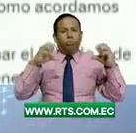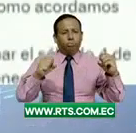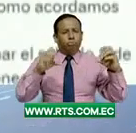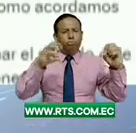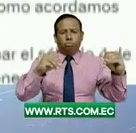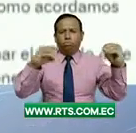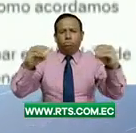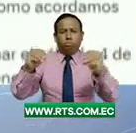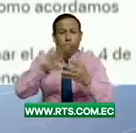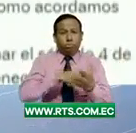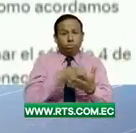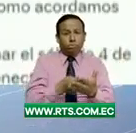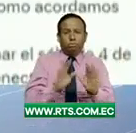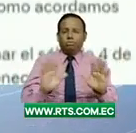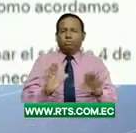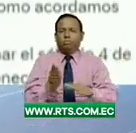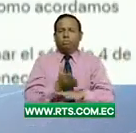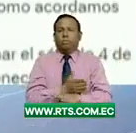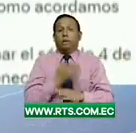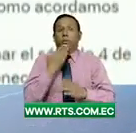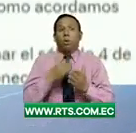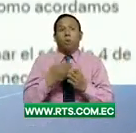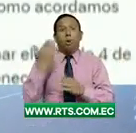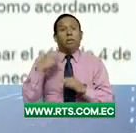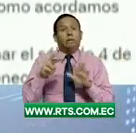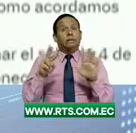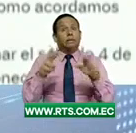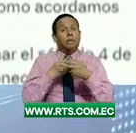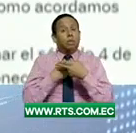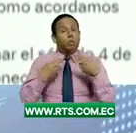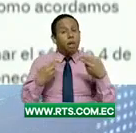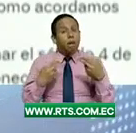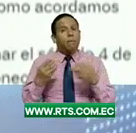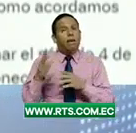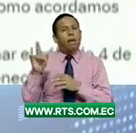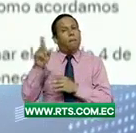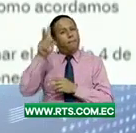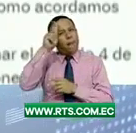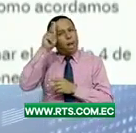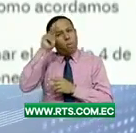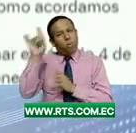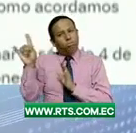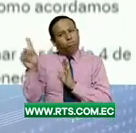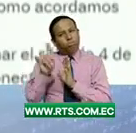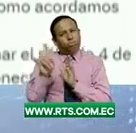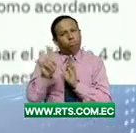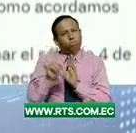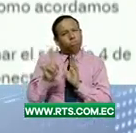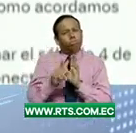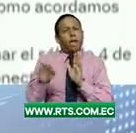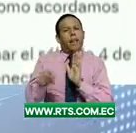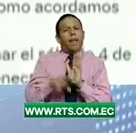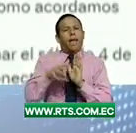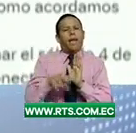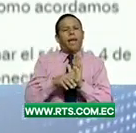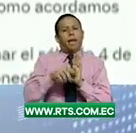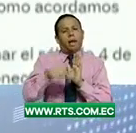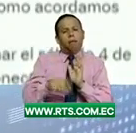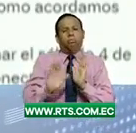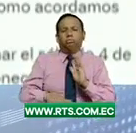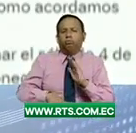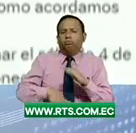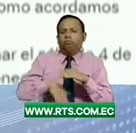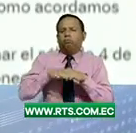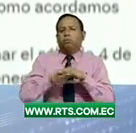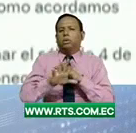de noviembre, Ecuador empezó a recibir energía de Perú entre 30 y 35 megavatios hasta un máximo de 50 megavatios, que